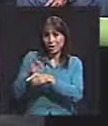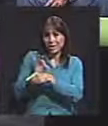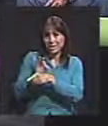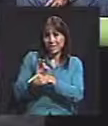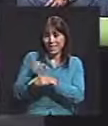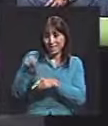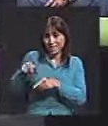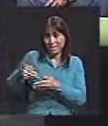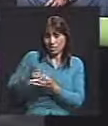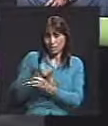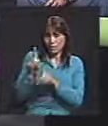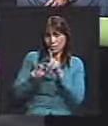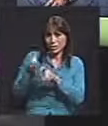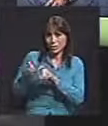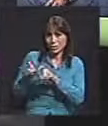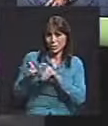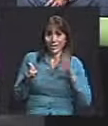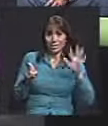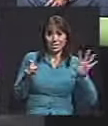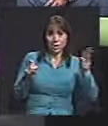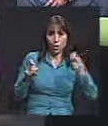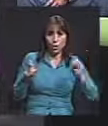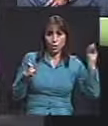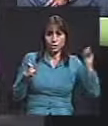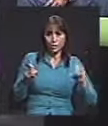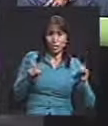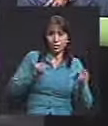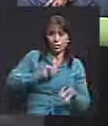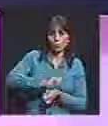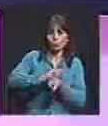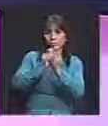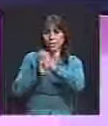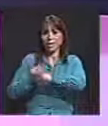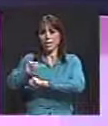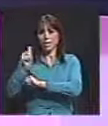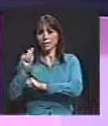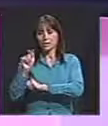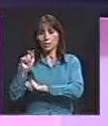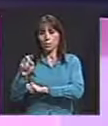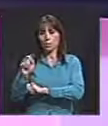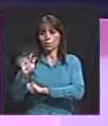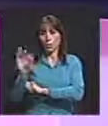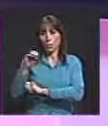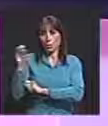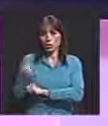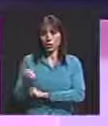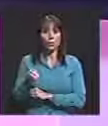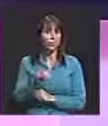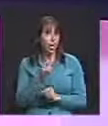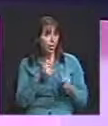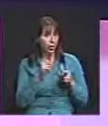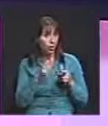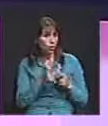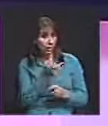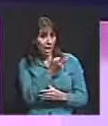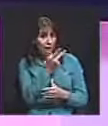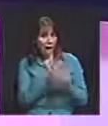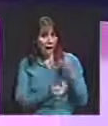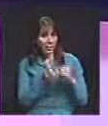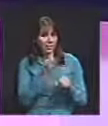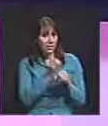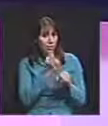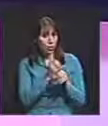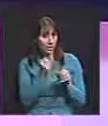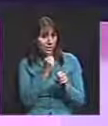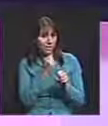es ¿verdad? Pasa de un 5% a 10,5%. Ha sido un trabajo entonces en conjunto de ambas instituciones. Claro, y